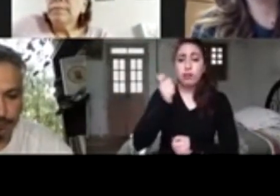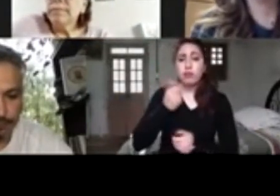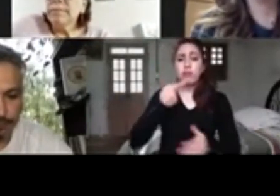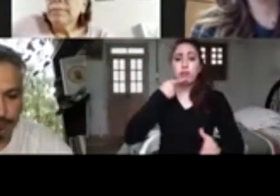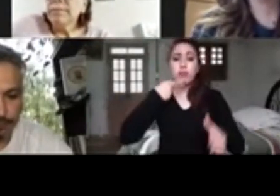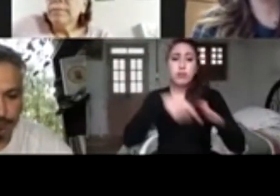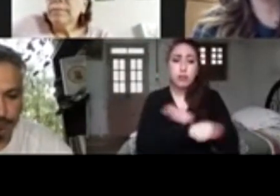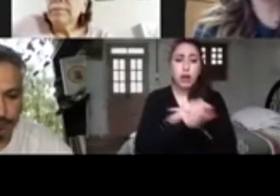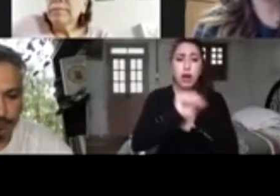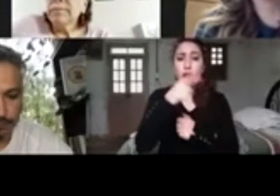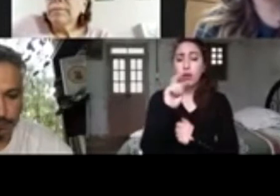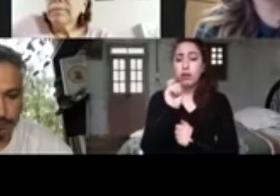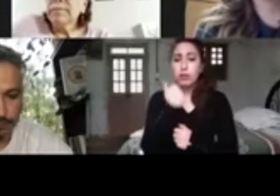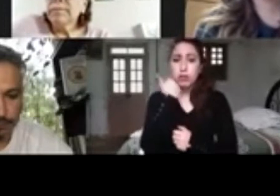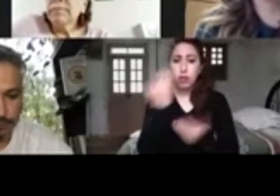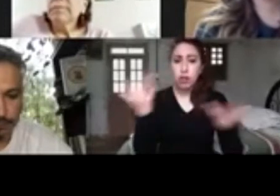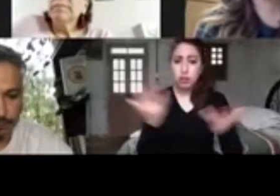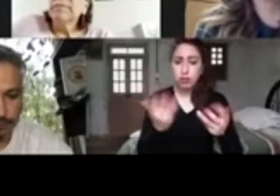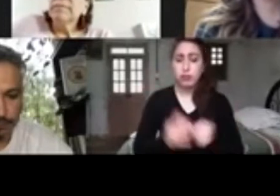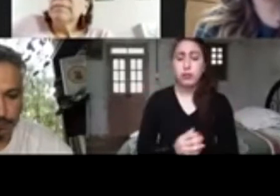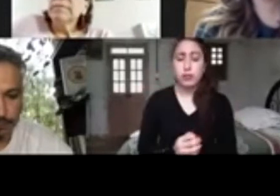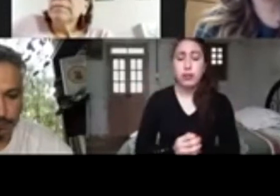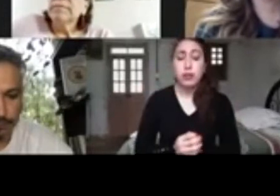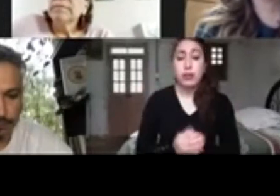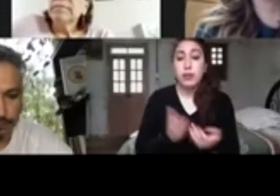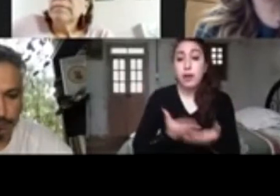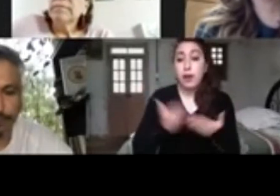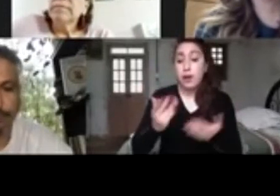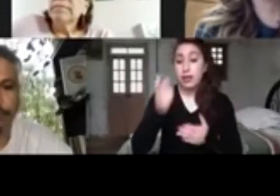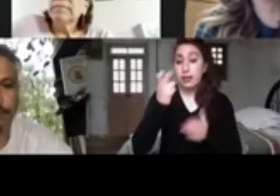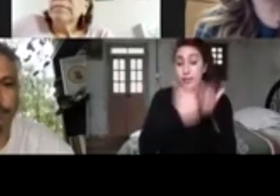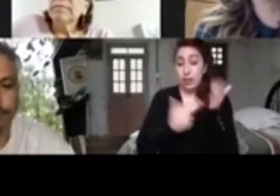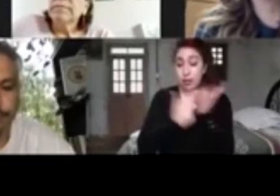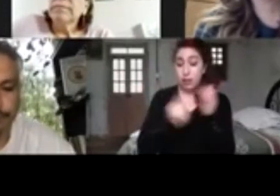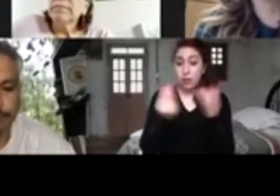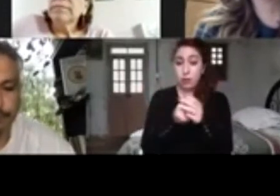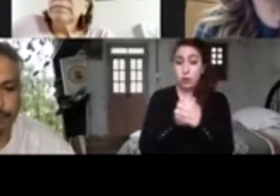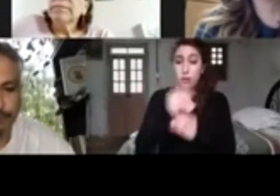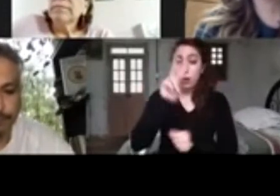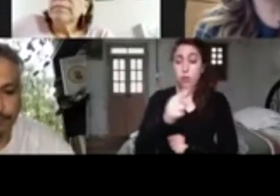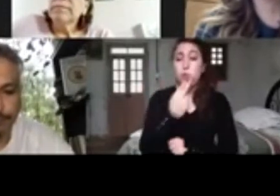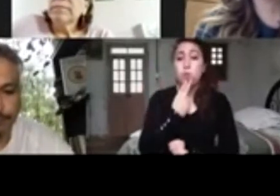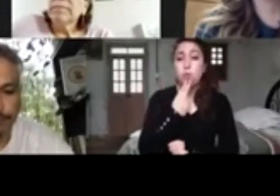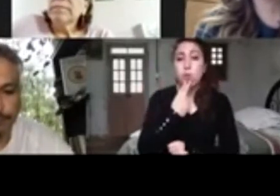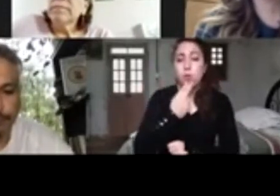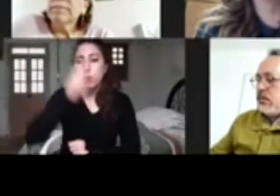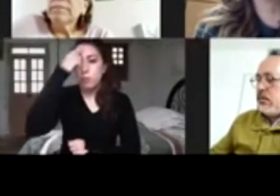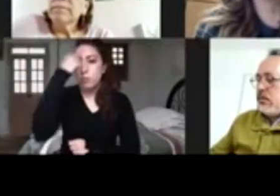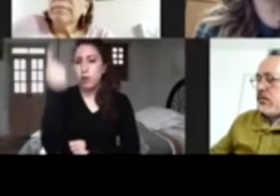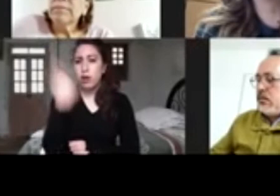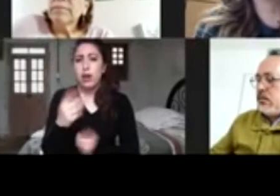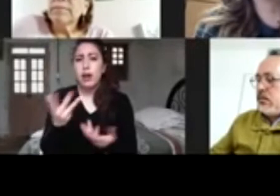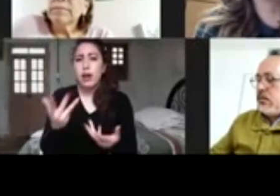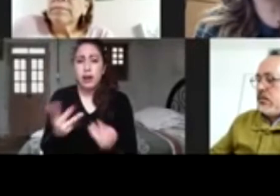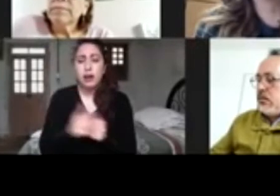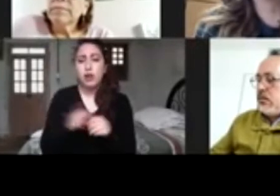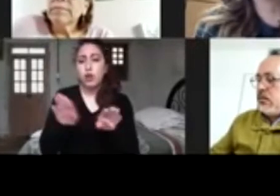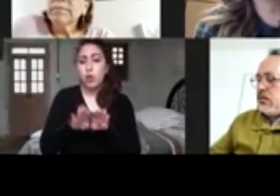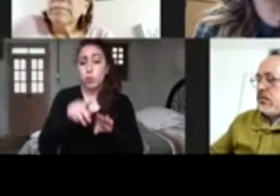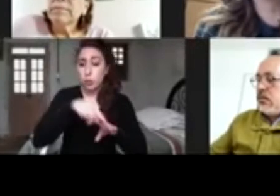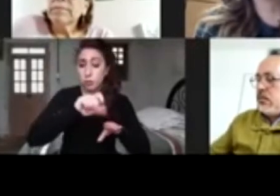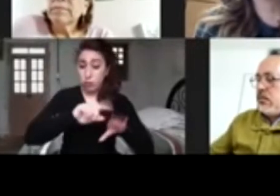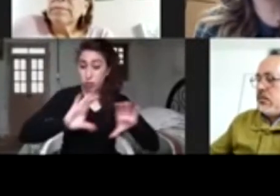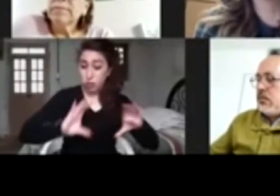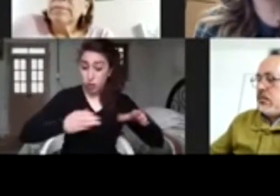autoridades gubernamentales. En este contexto, los talleres son una muestra clara del compromiso existente por parte del Congreso de esta